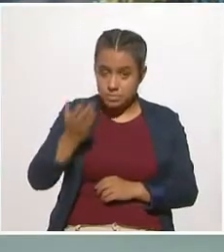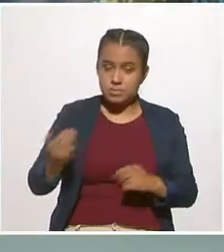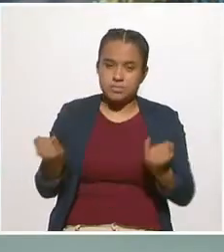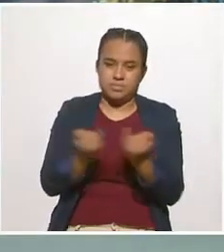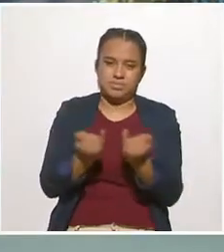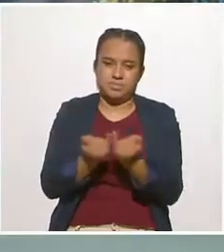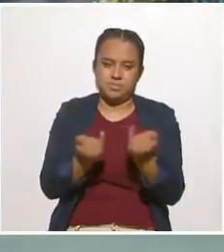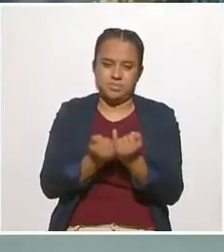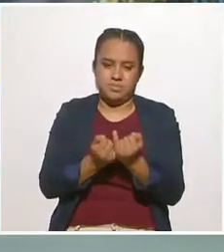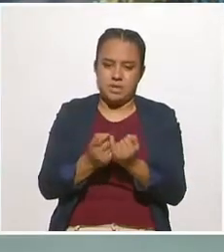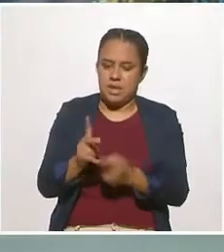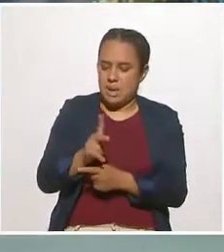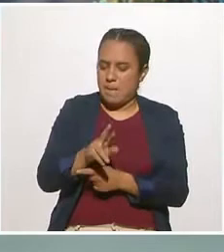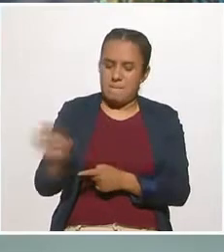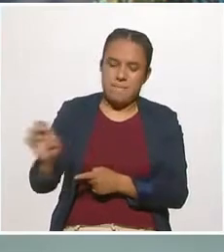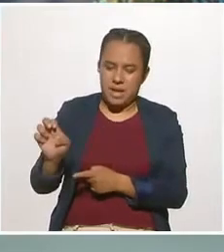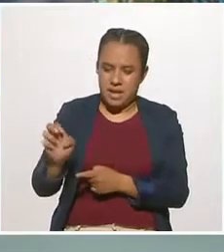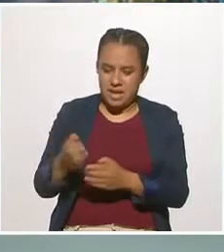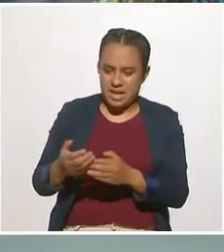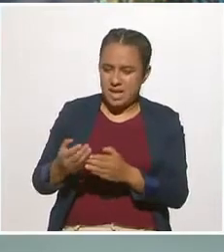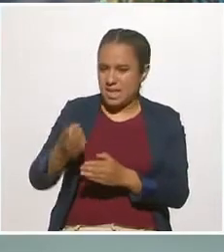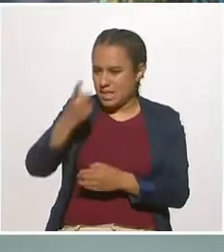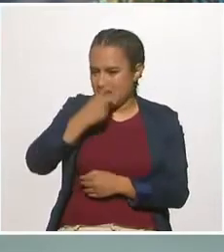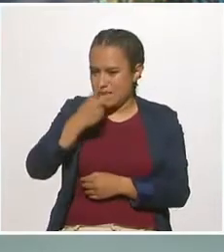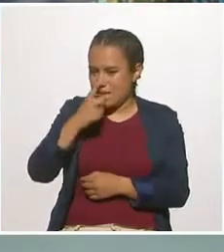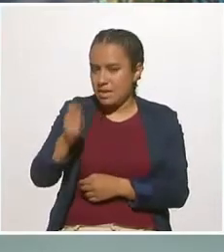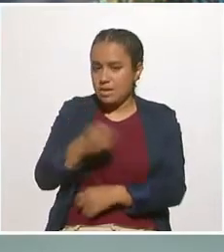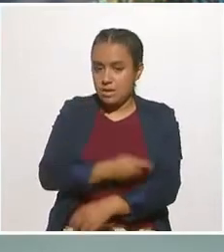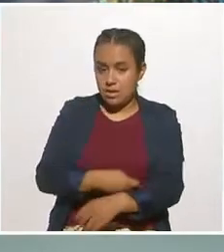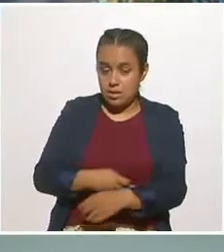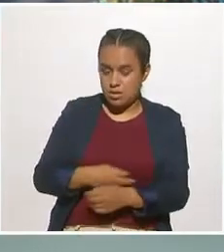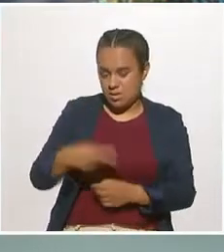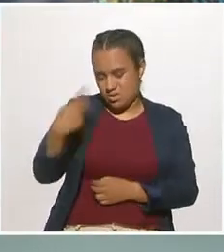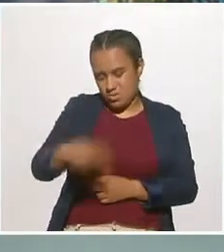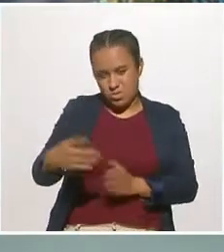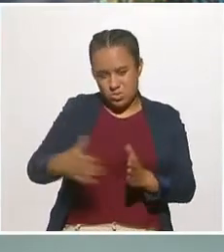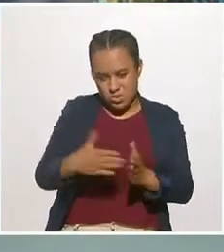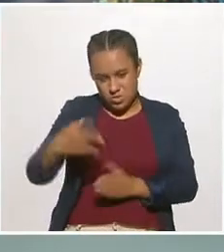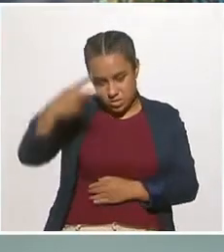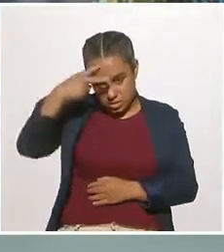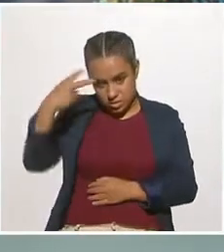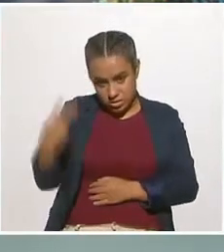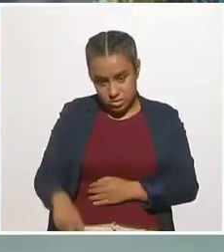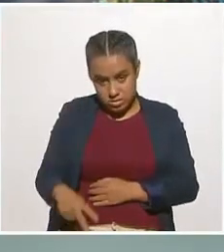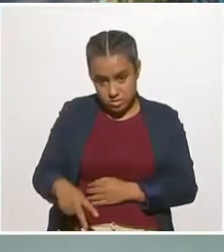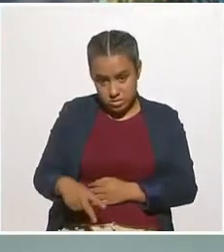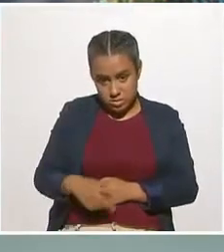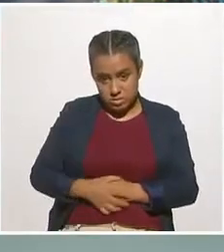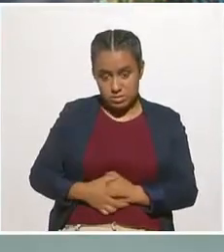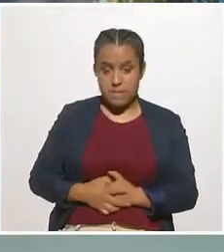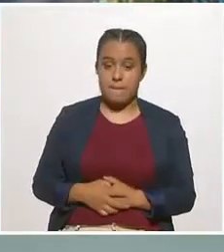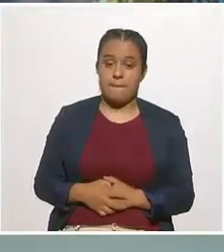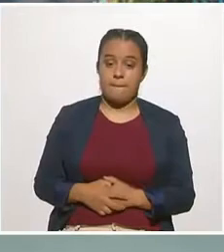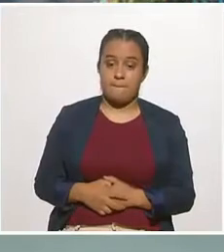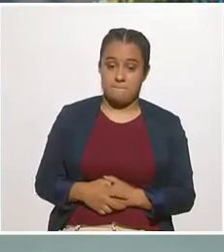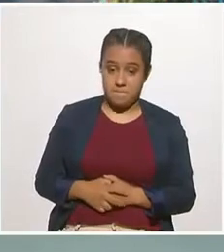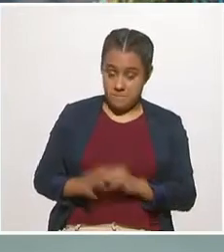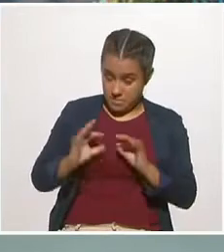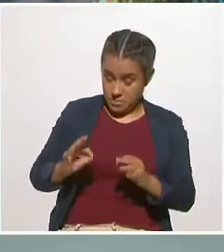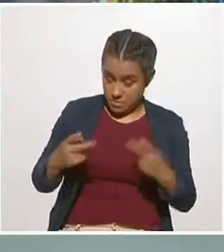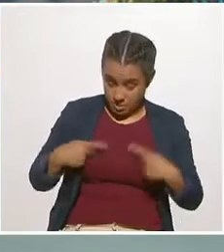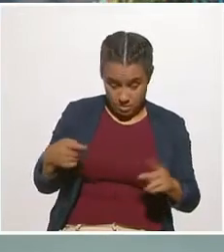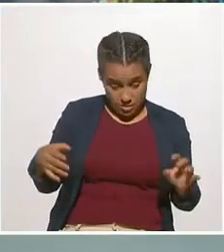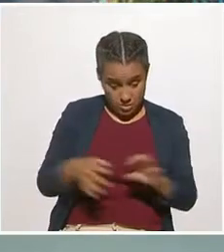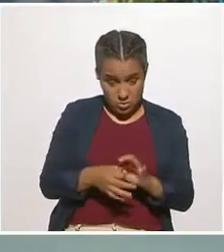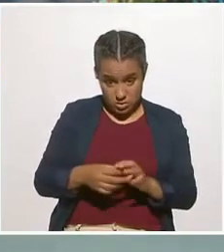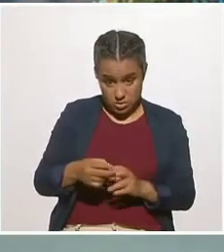prediabetes, de los familiares, la cocina mexicana, entonces, ¿ahí es adecuado para las personas con diabetes?